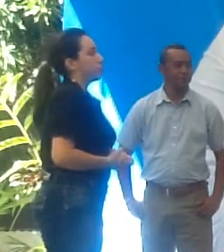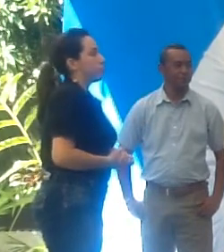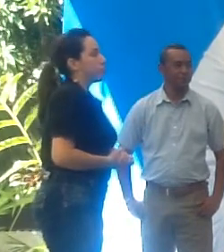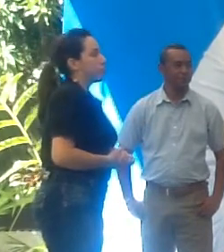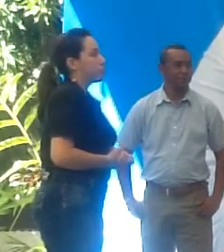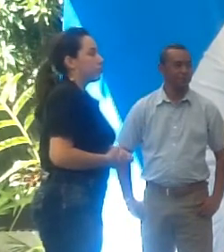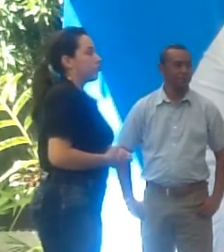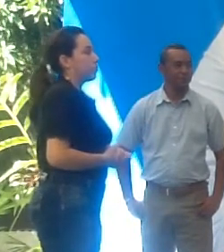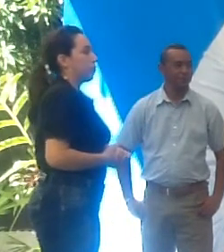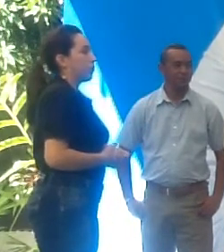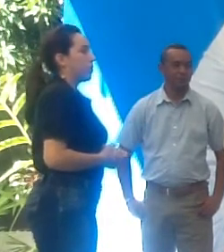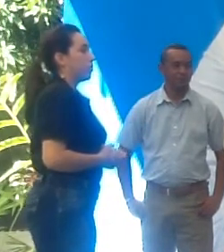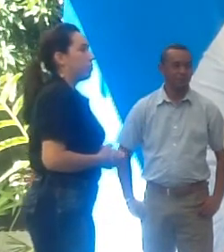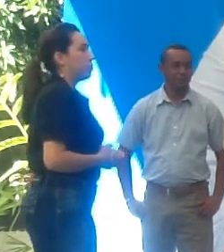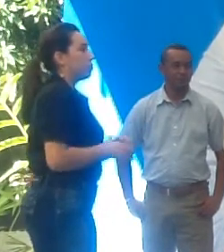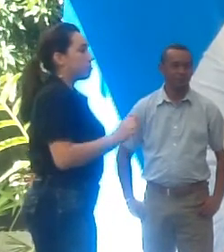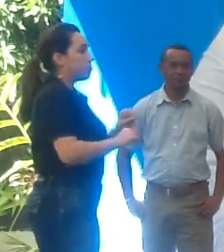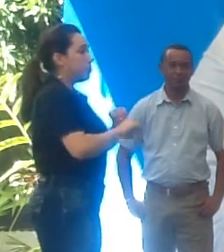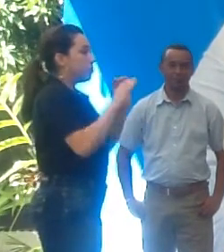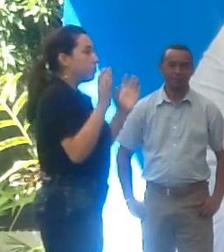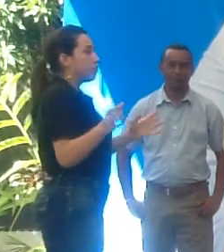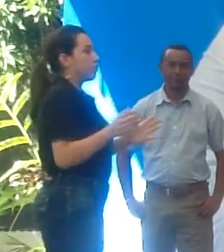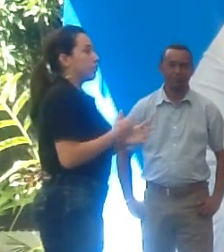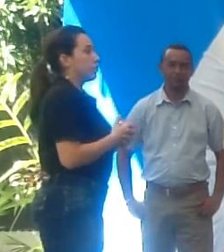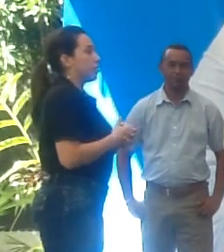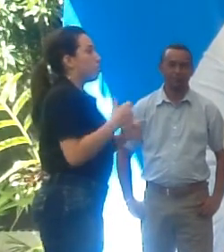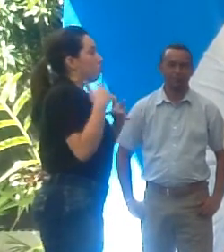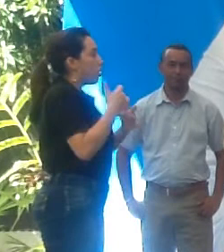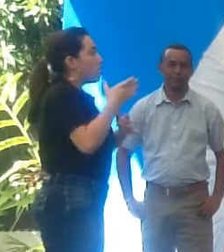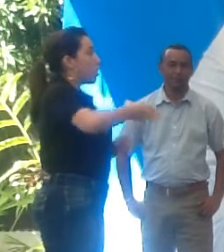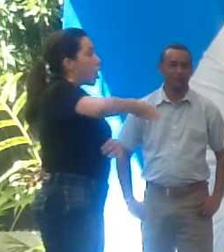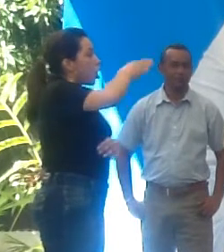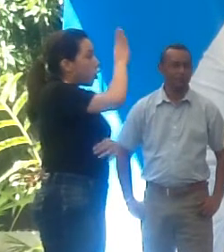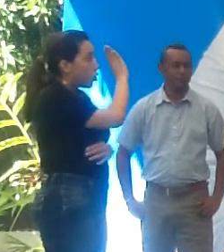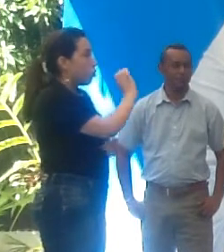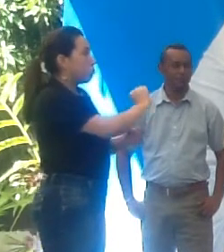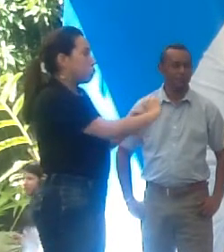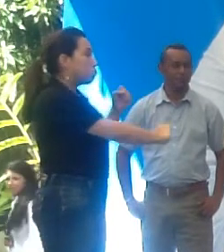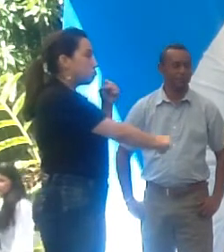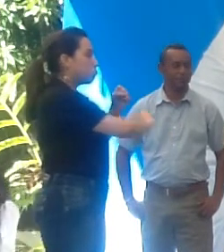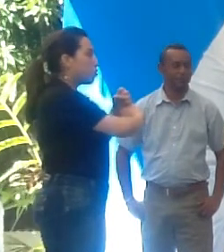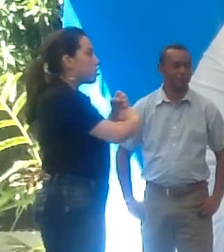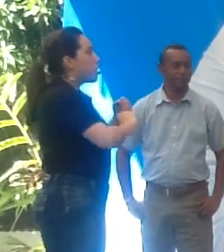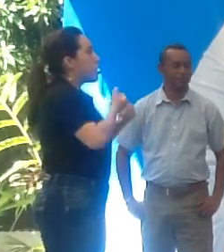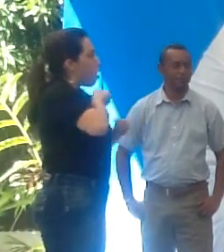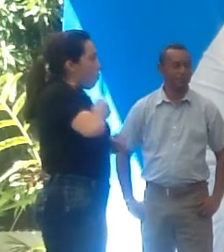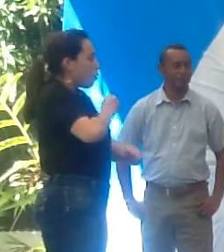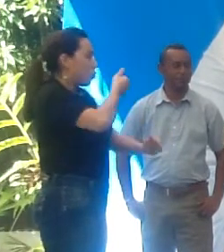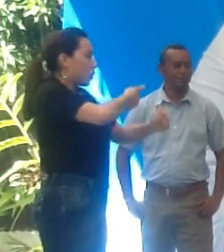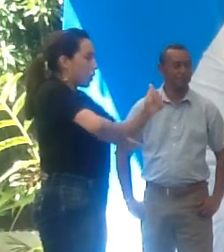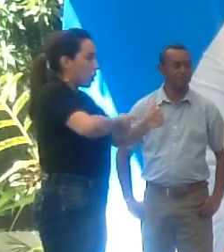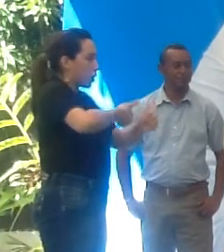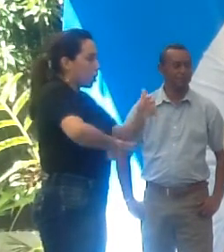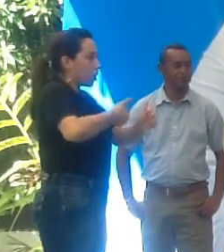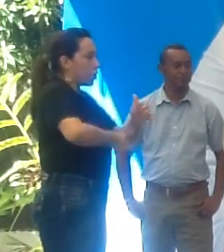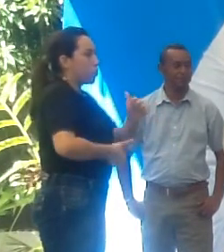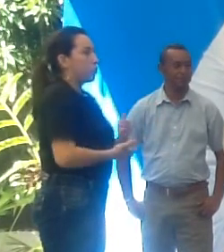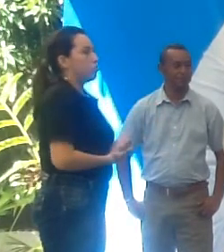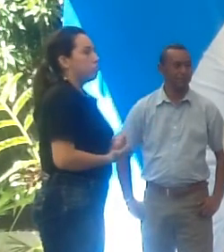por supuesto, con la voluntad de Dios y el esfuerzo de cada quien.